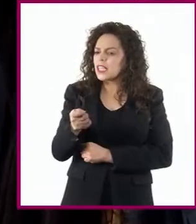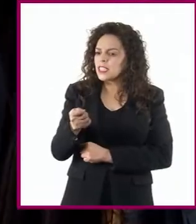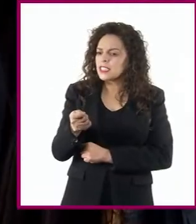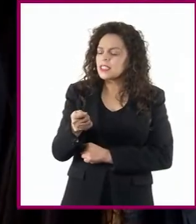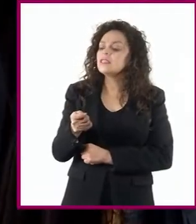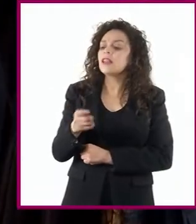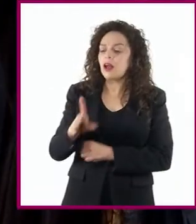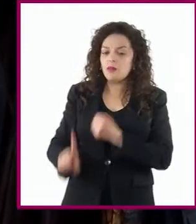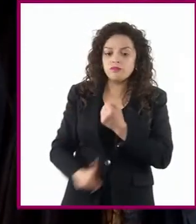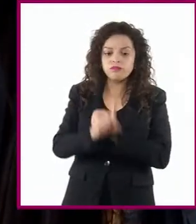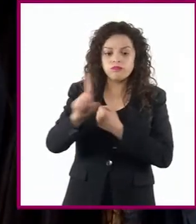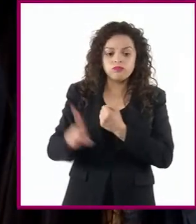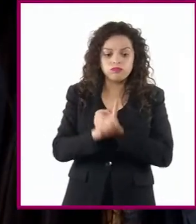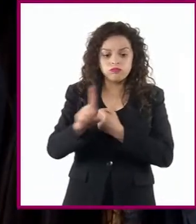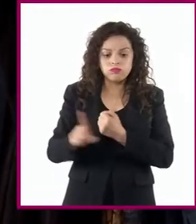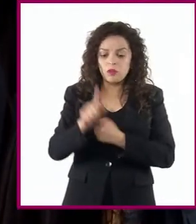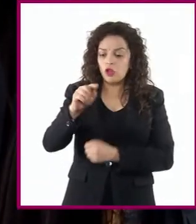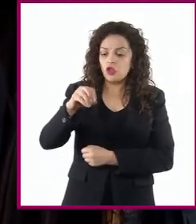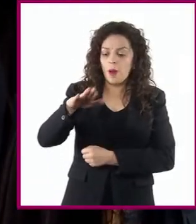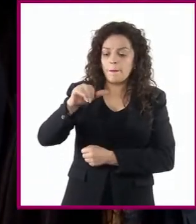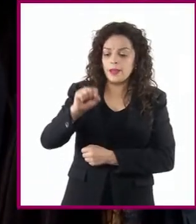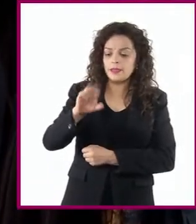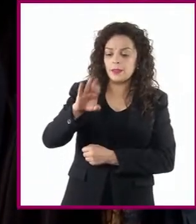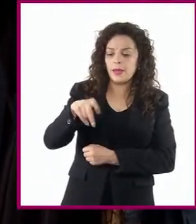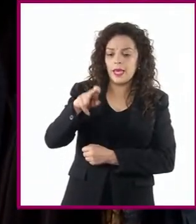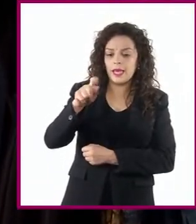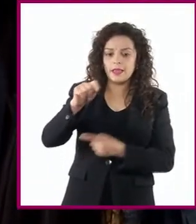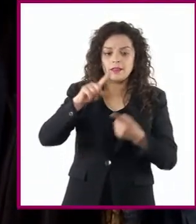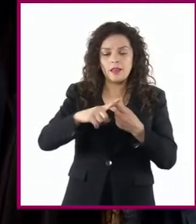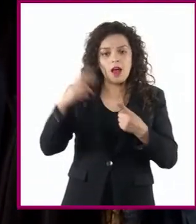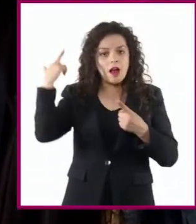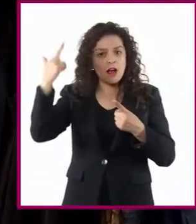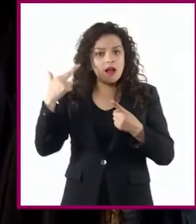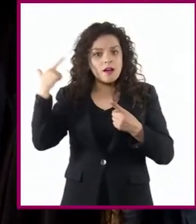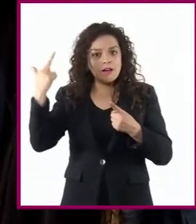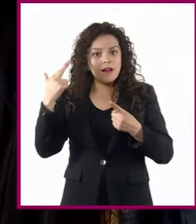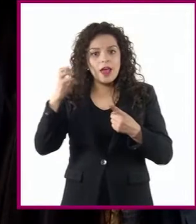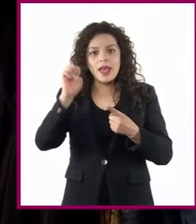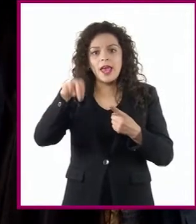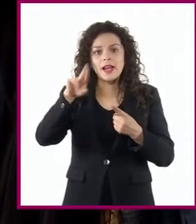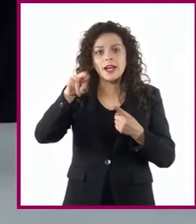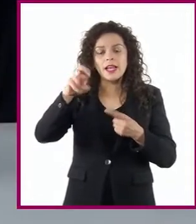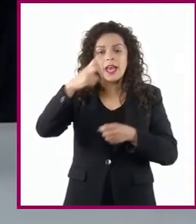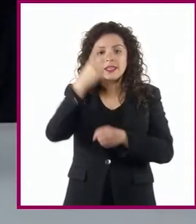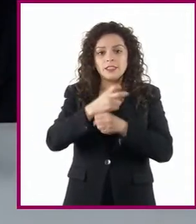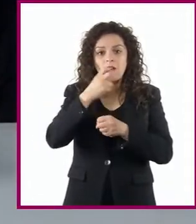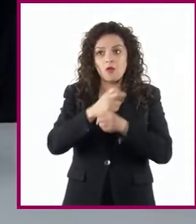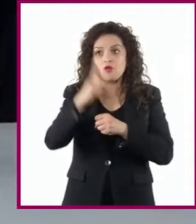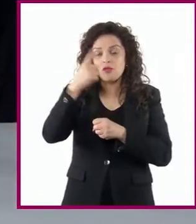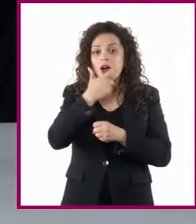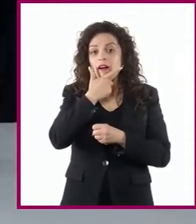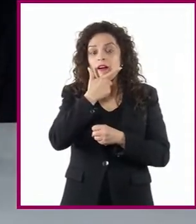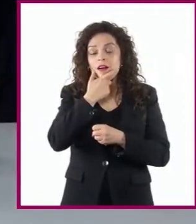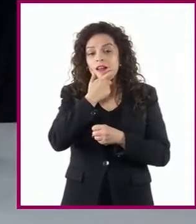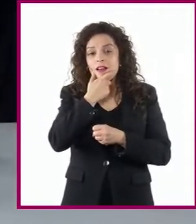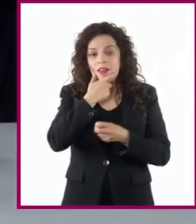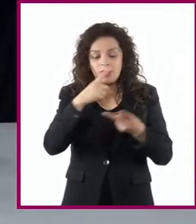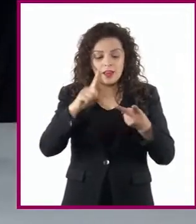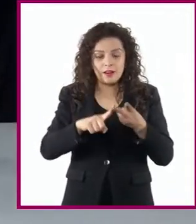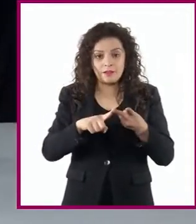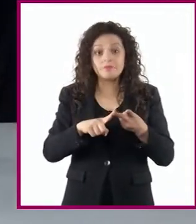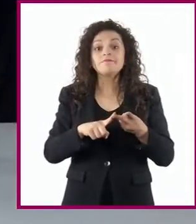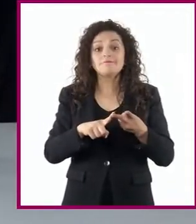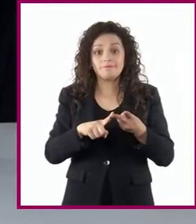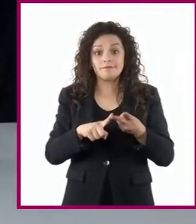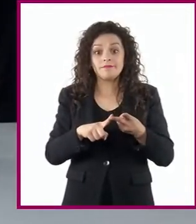del conflicto entre Thomas Becket y el rey Enrique II de Inglaterra, que conduce al asesinato